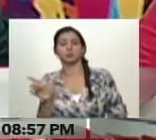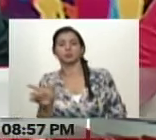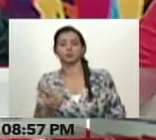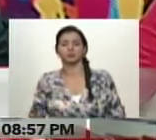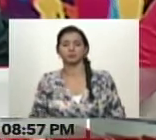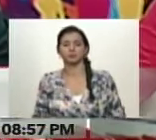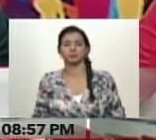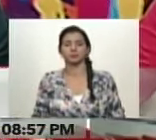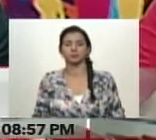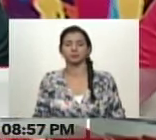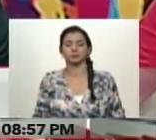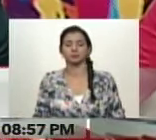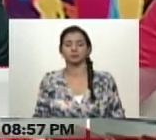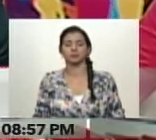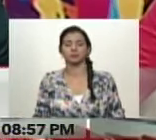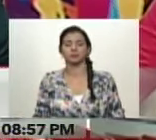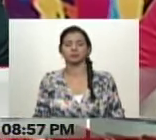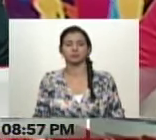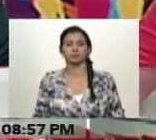¿Para qué